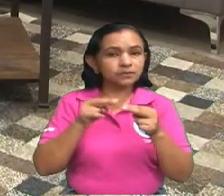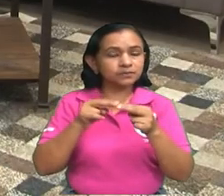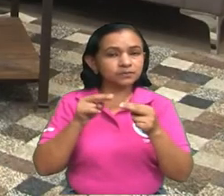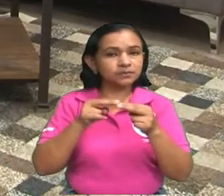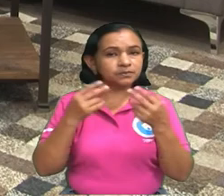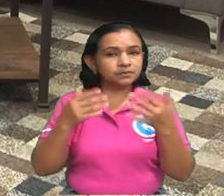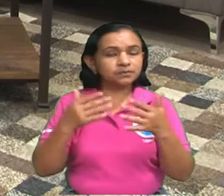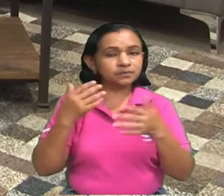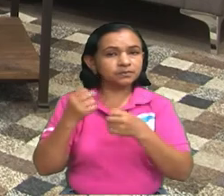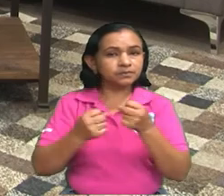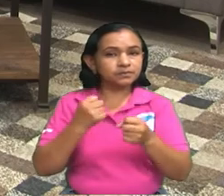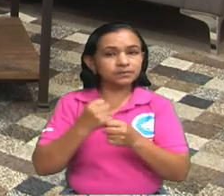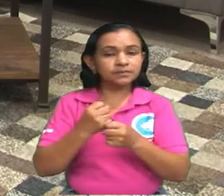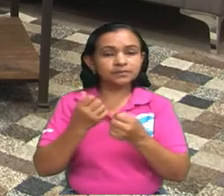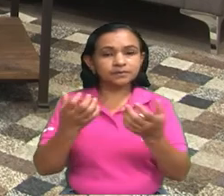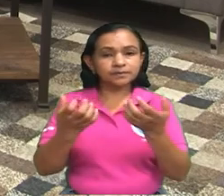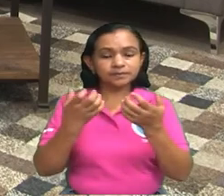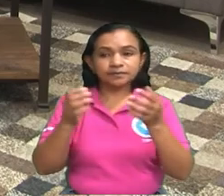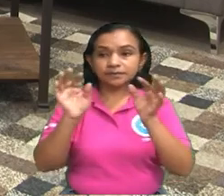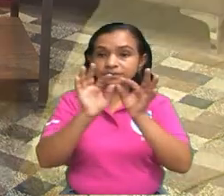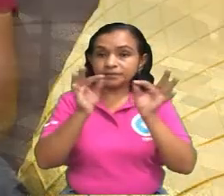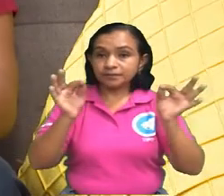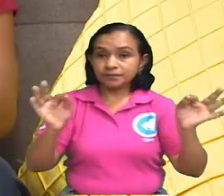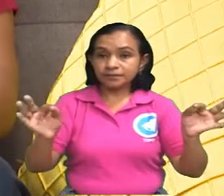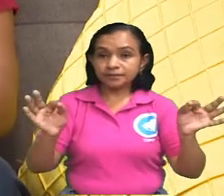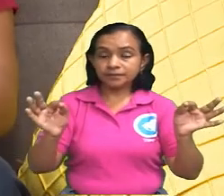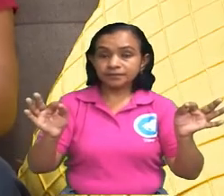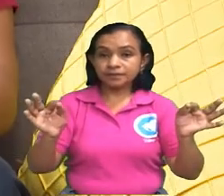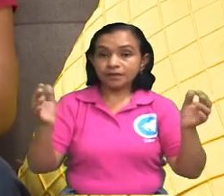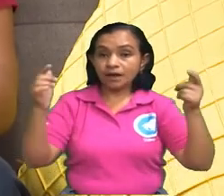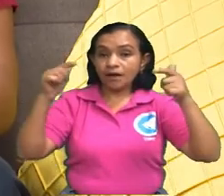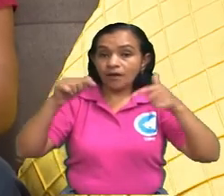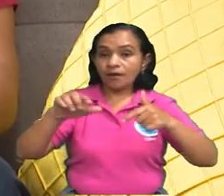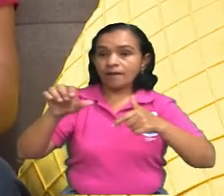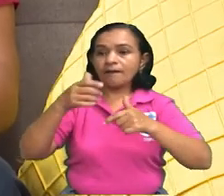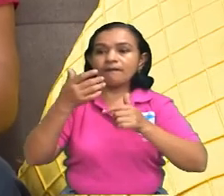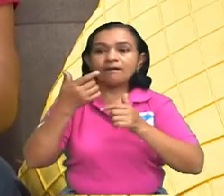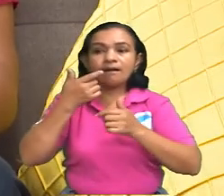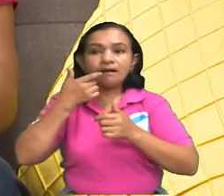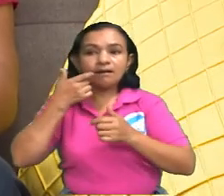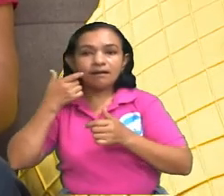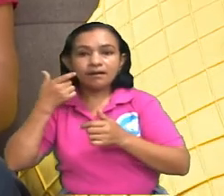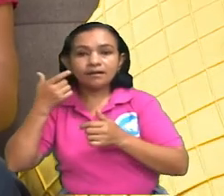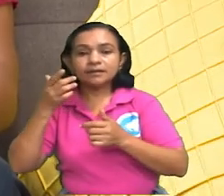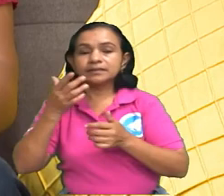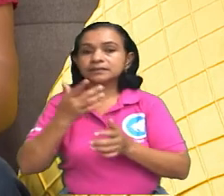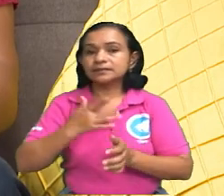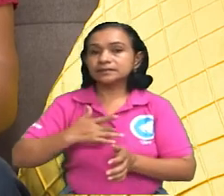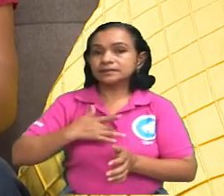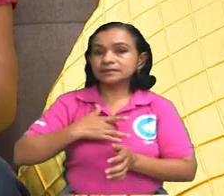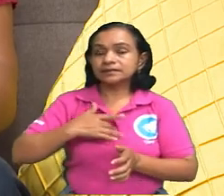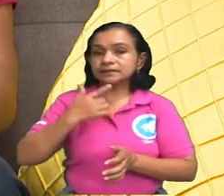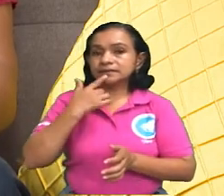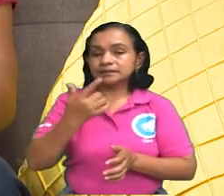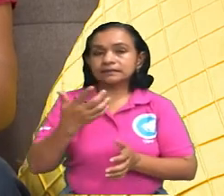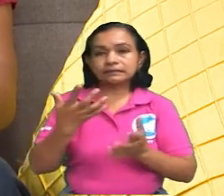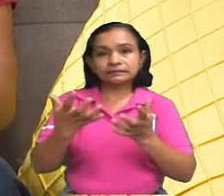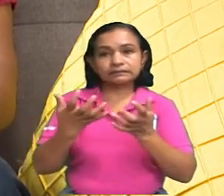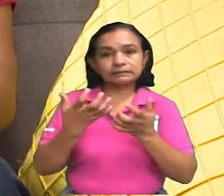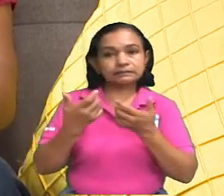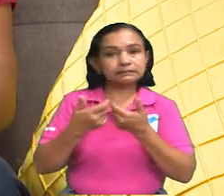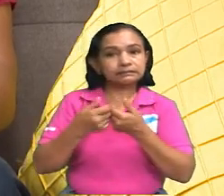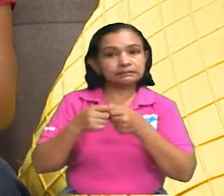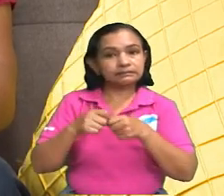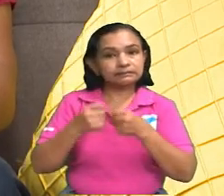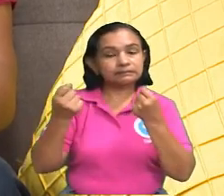muchas generaciones. Quisiera compartir esto antes de concluir. Ahora la seducción es otra. Decir es necesario, pero se corre el riesgo de